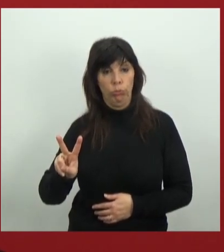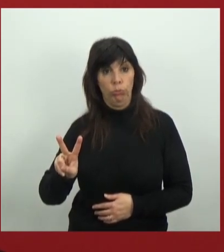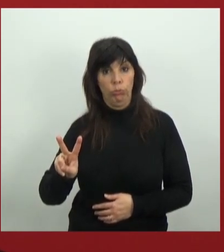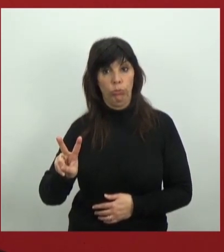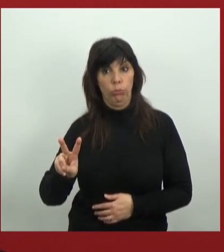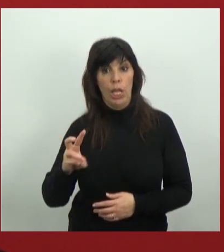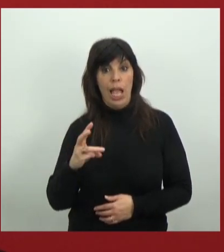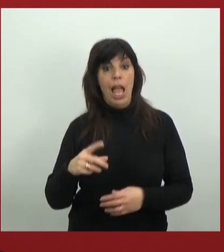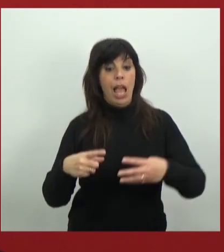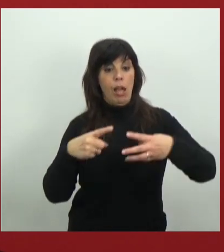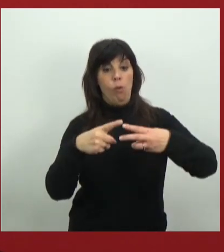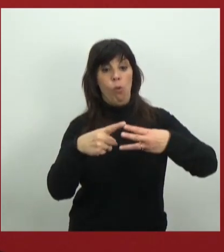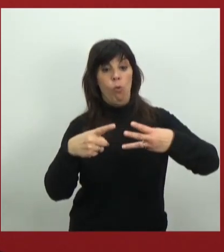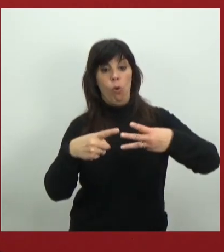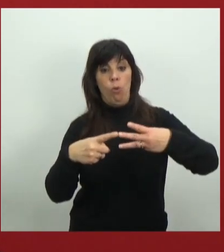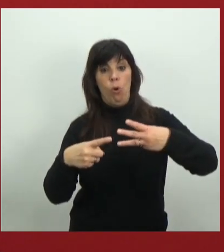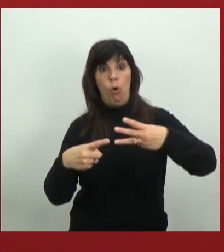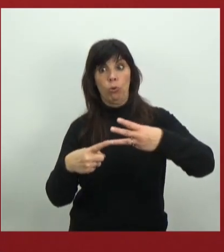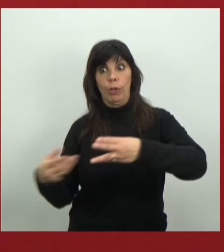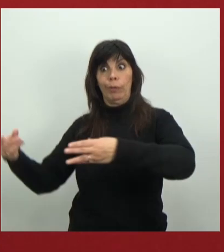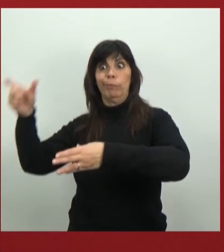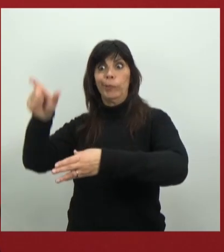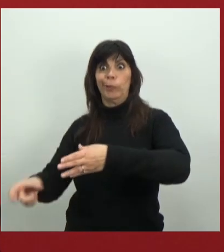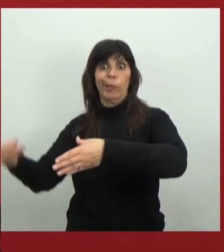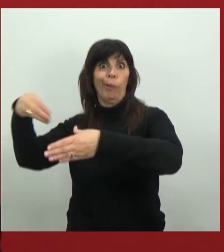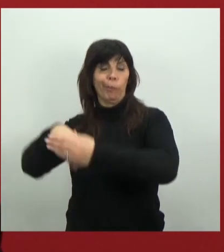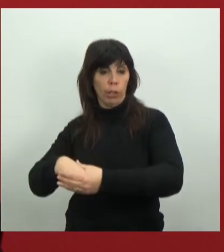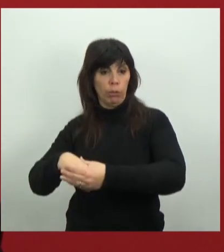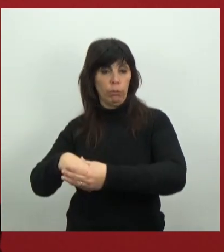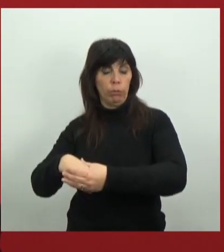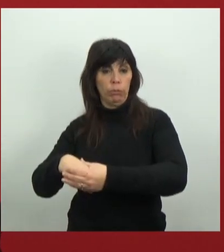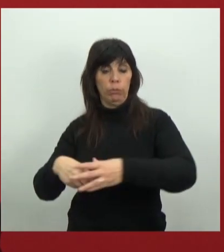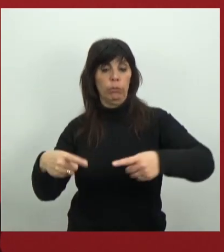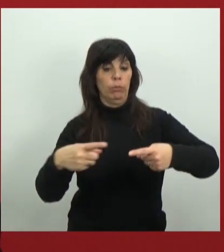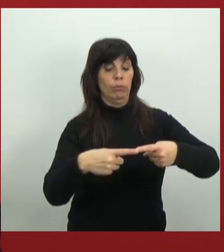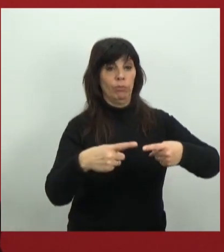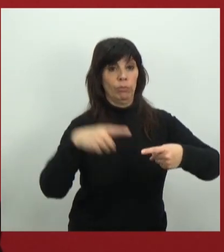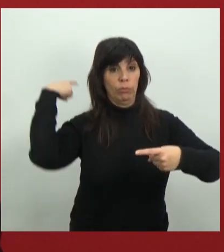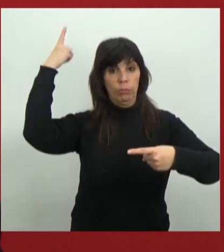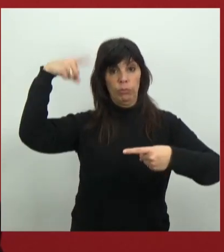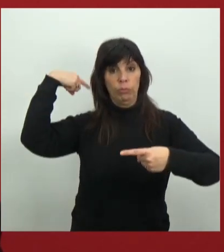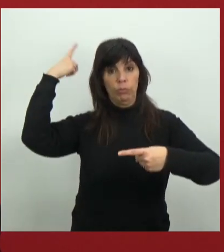cosas estaban presentes en una persona. Loco,